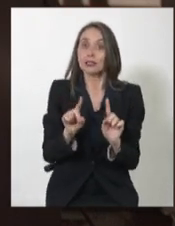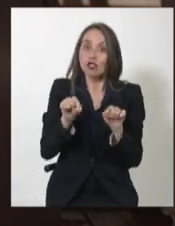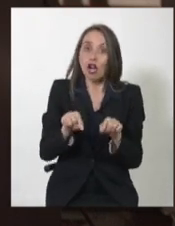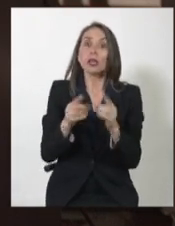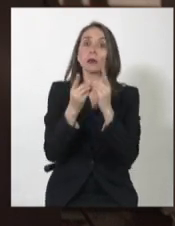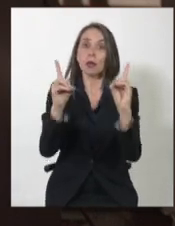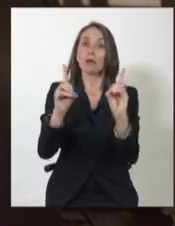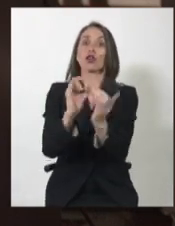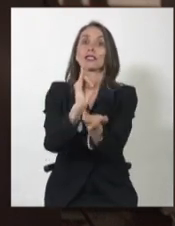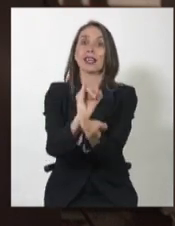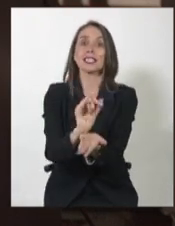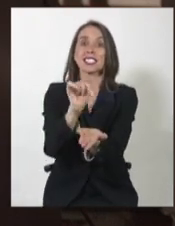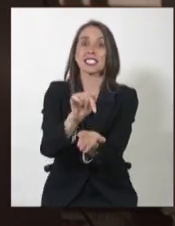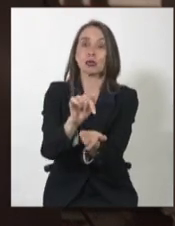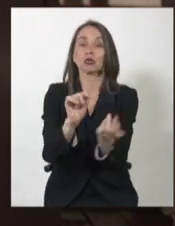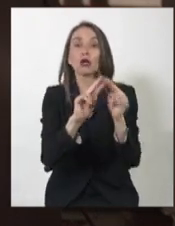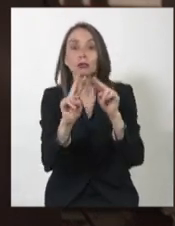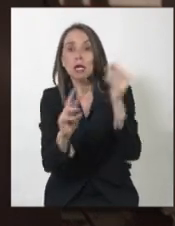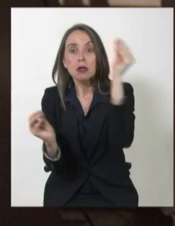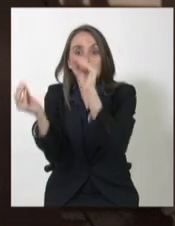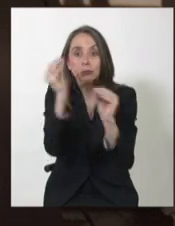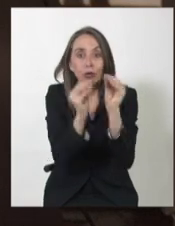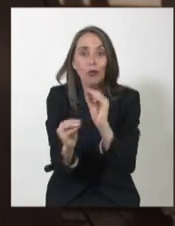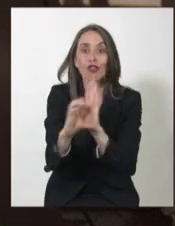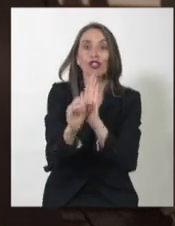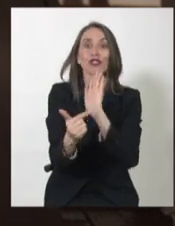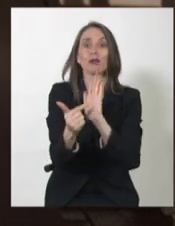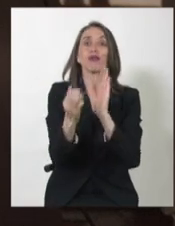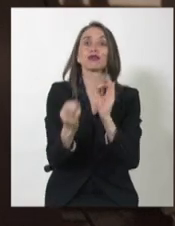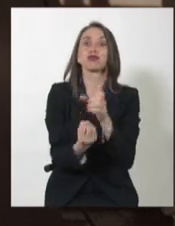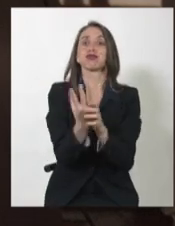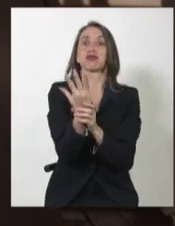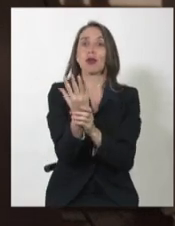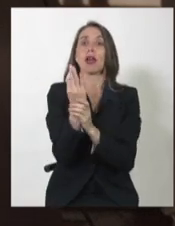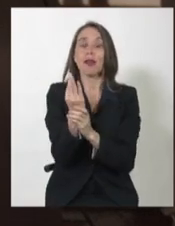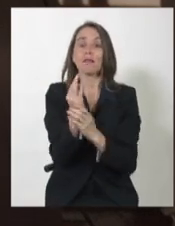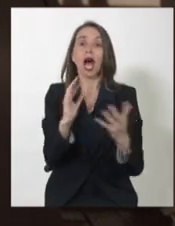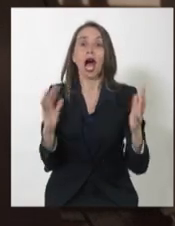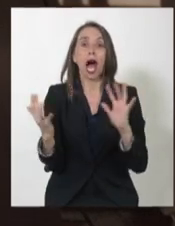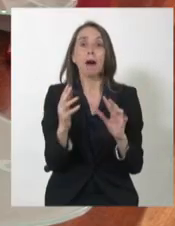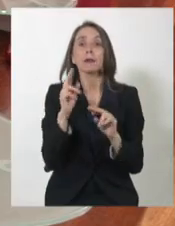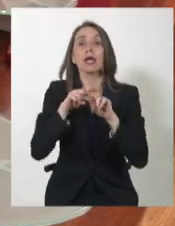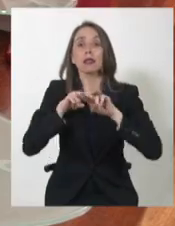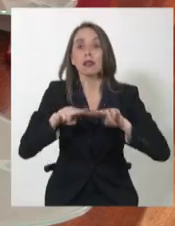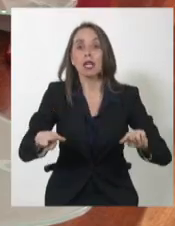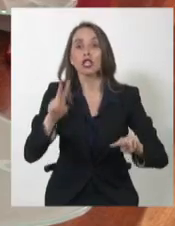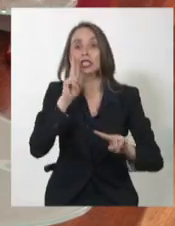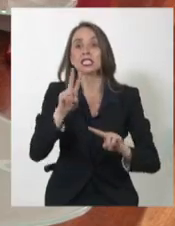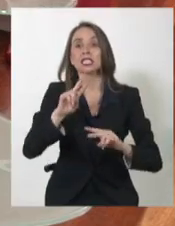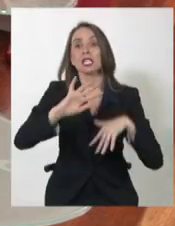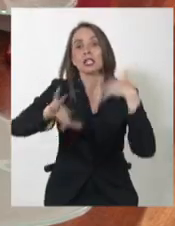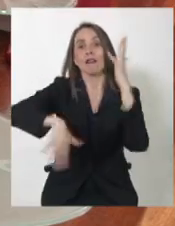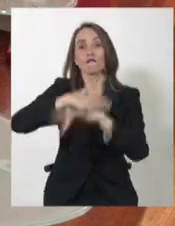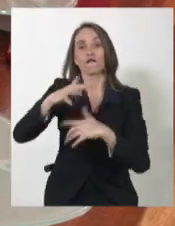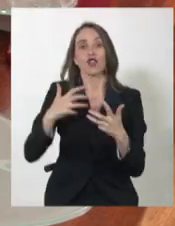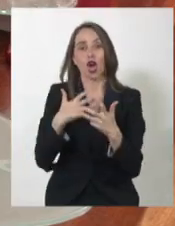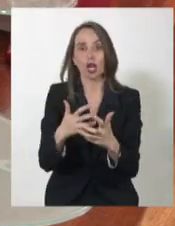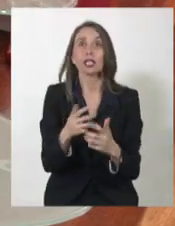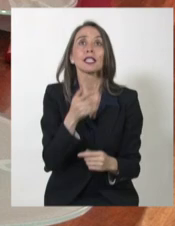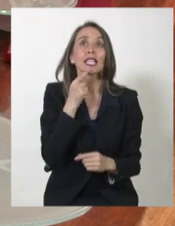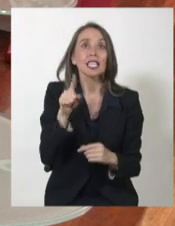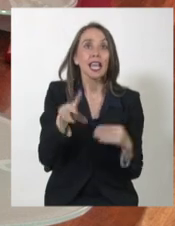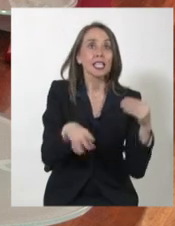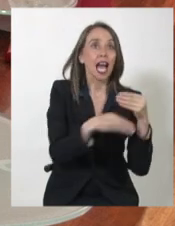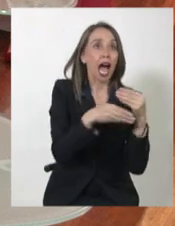ella en un ambiente de tranquilidad sin violencia. ¿Algo más que agregar?